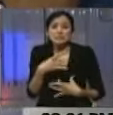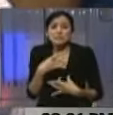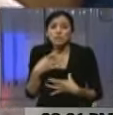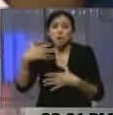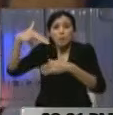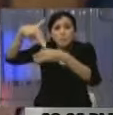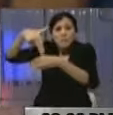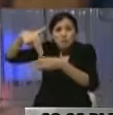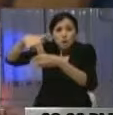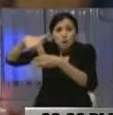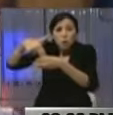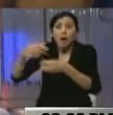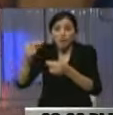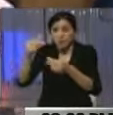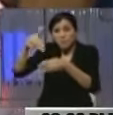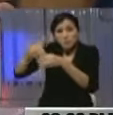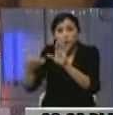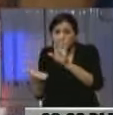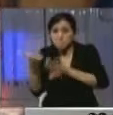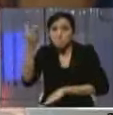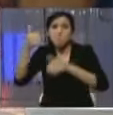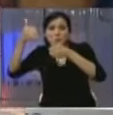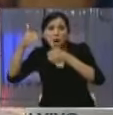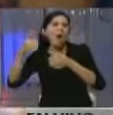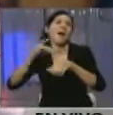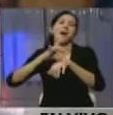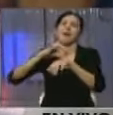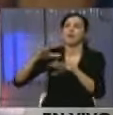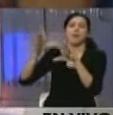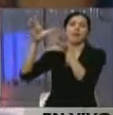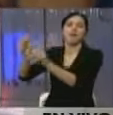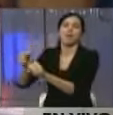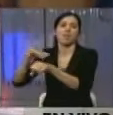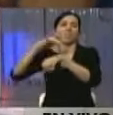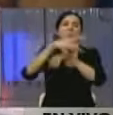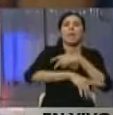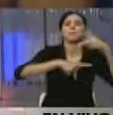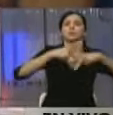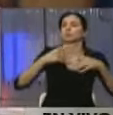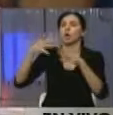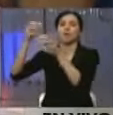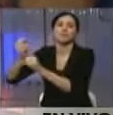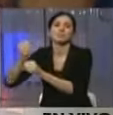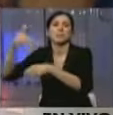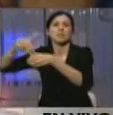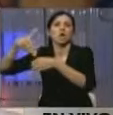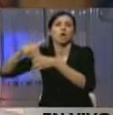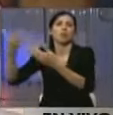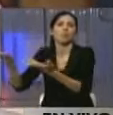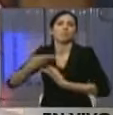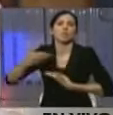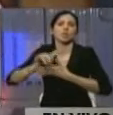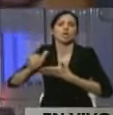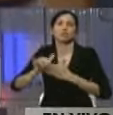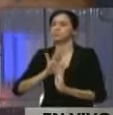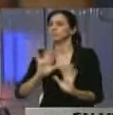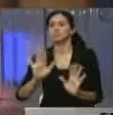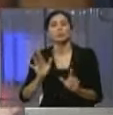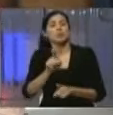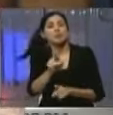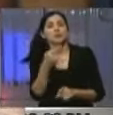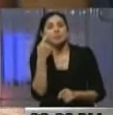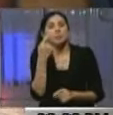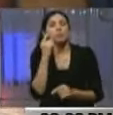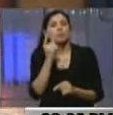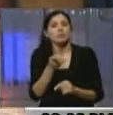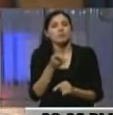cuando la gente ve que hay recuperación, tiende a irse al rentismo. Nosotros debemos tener una línea de enfrentar